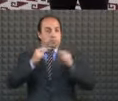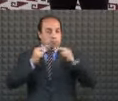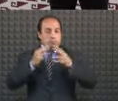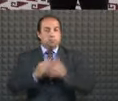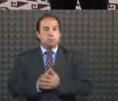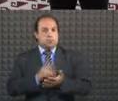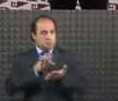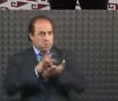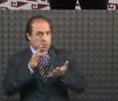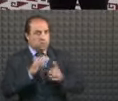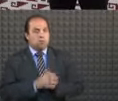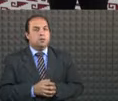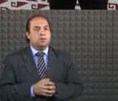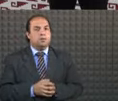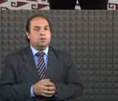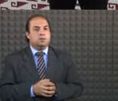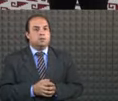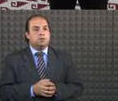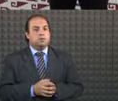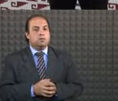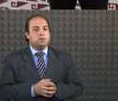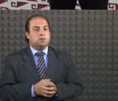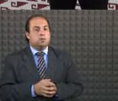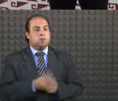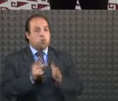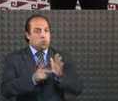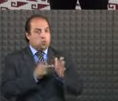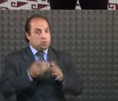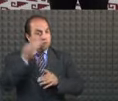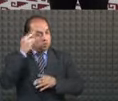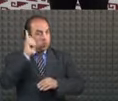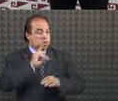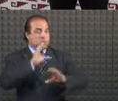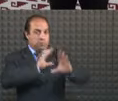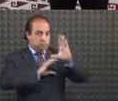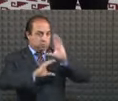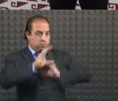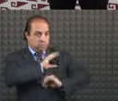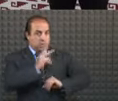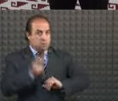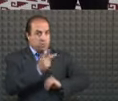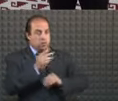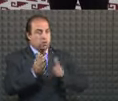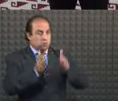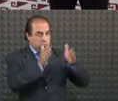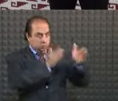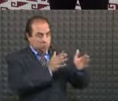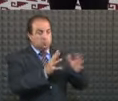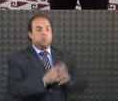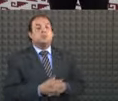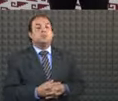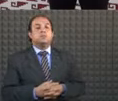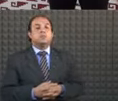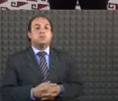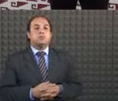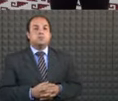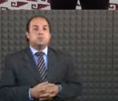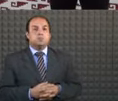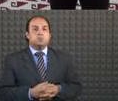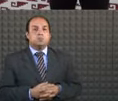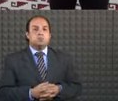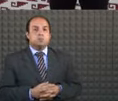Muchas gracias, doctora. Y regresando a la doctora Claudia Sheinbaum, y preguntarle otro tema que tiene que ver